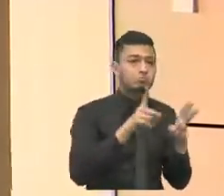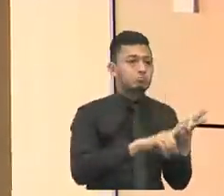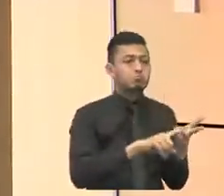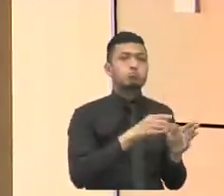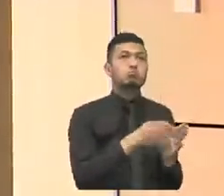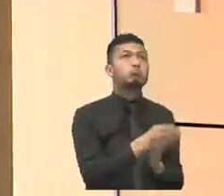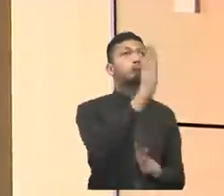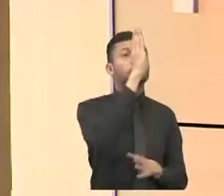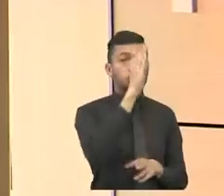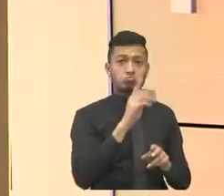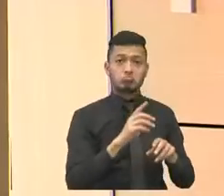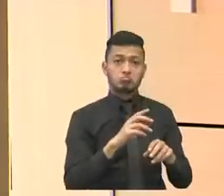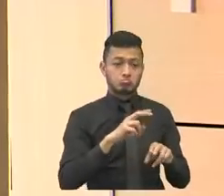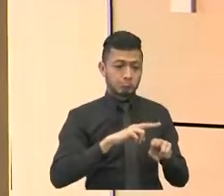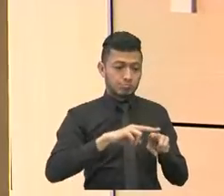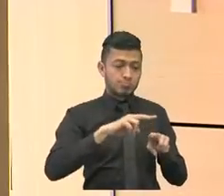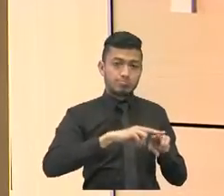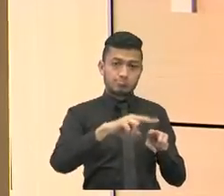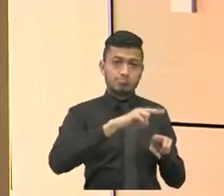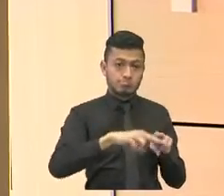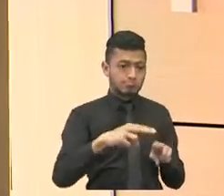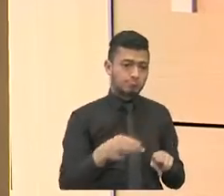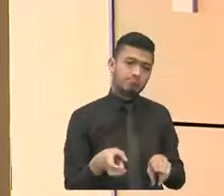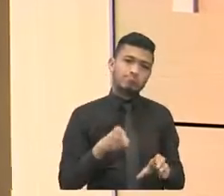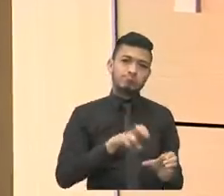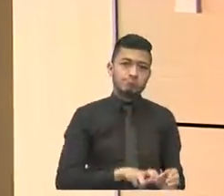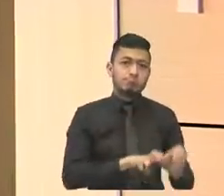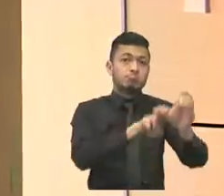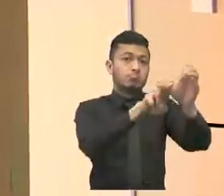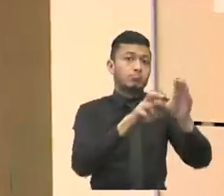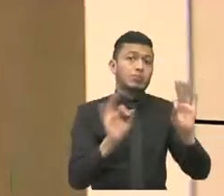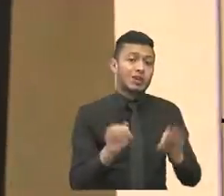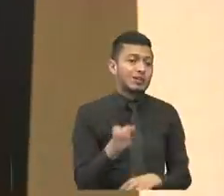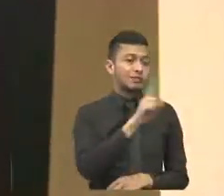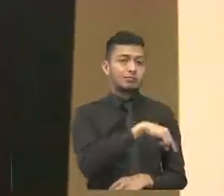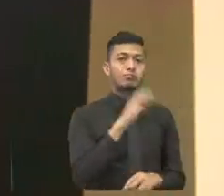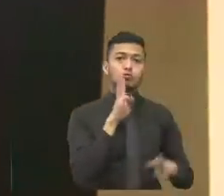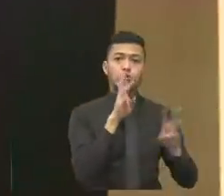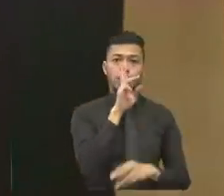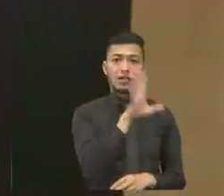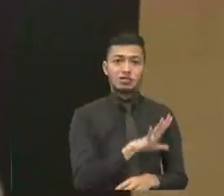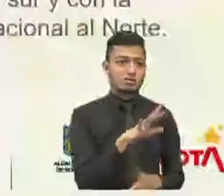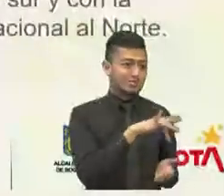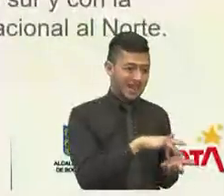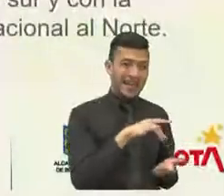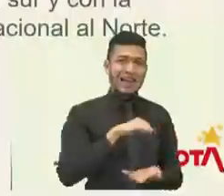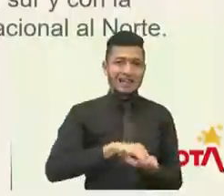llegar al Museo Nacional. Esa es la herradura del cable del centro. Y